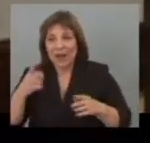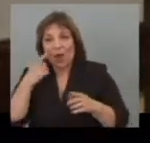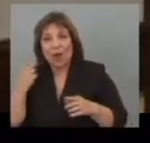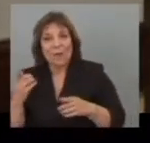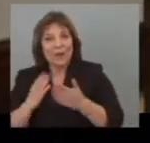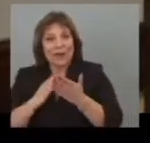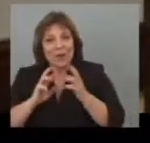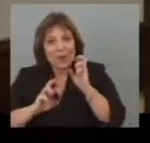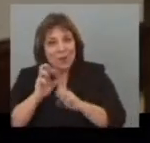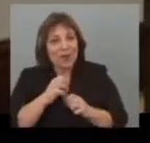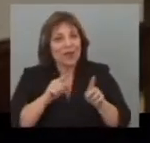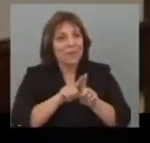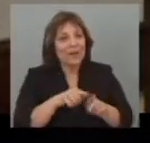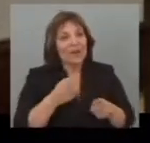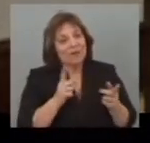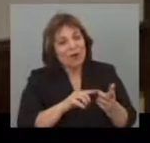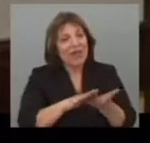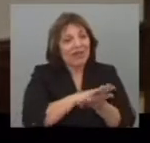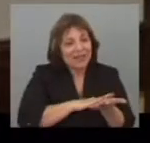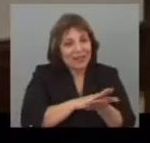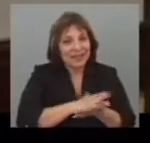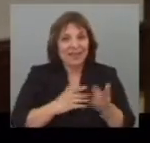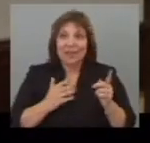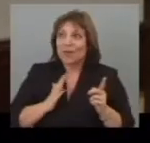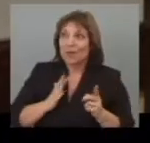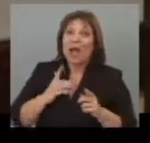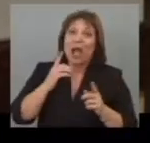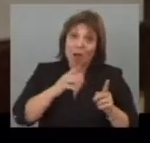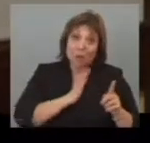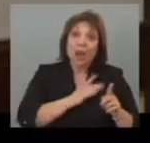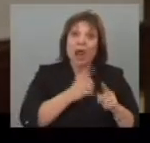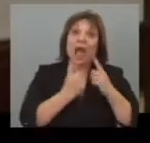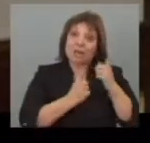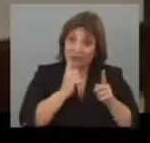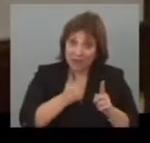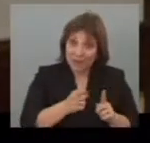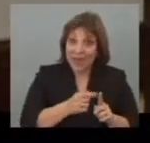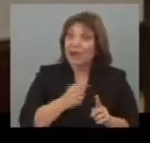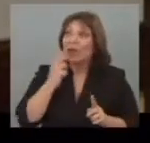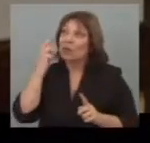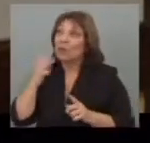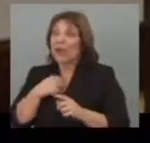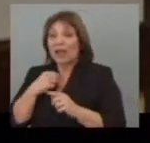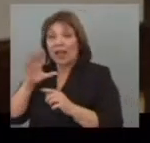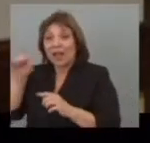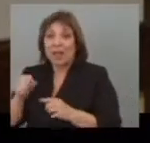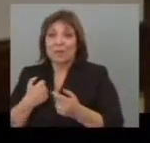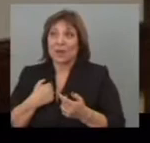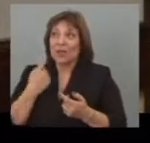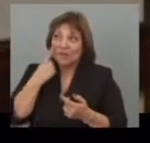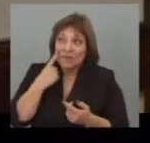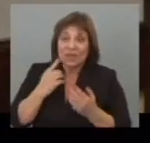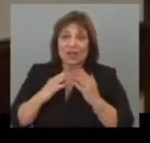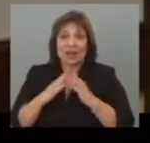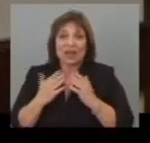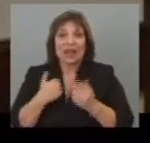tiende a buscar a su pareja, muchas veces las parejas también lo buscan a ellos por múltiples motivos, ¿no? Dependencia económica,